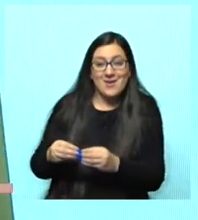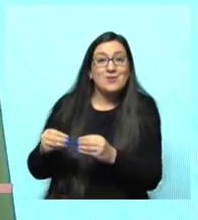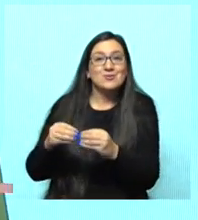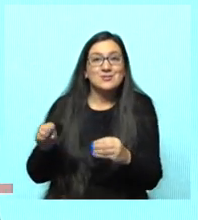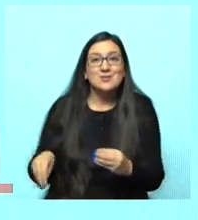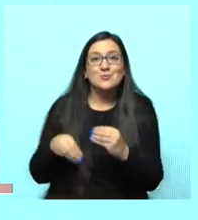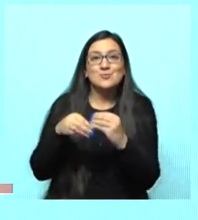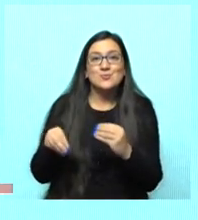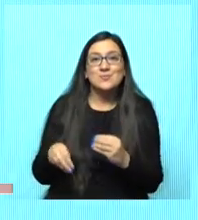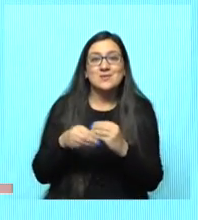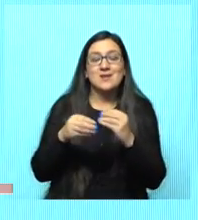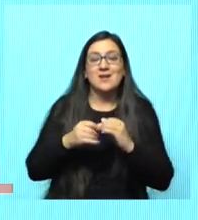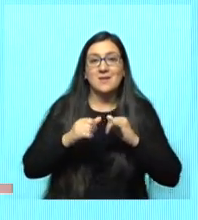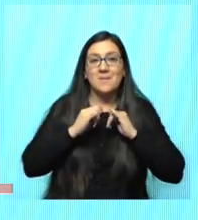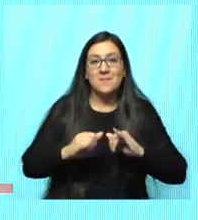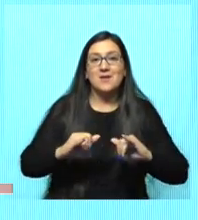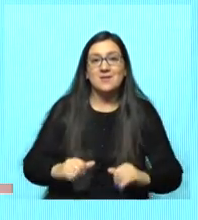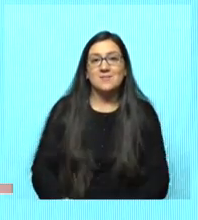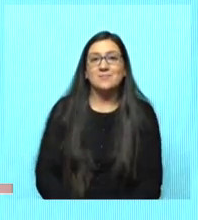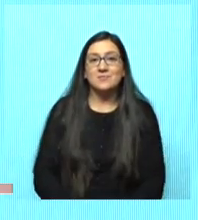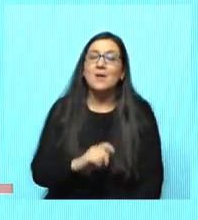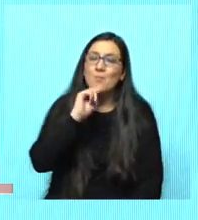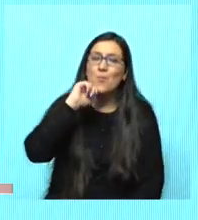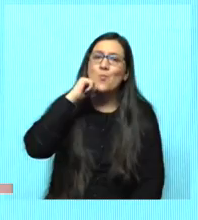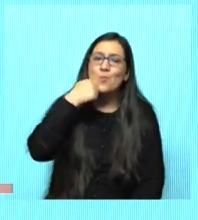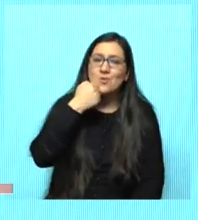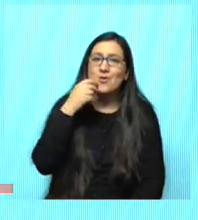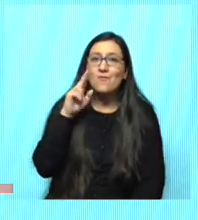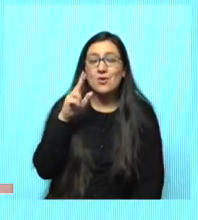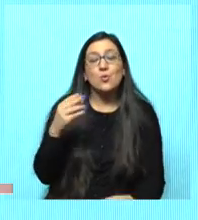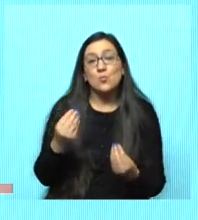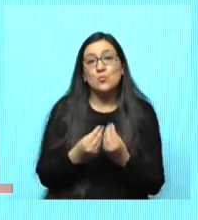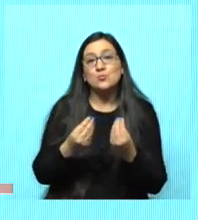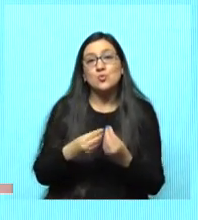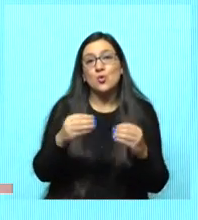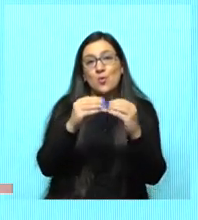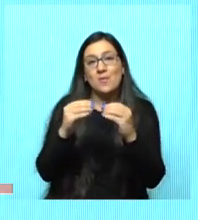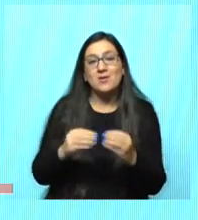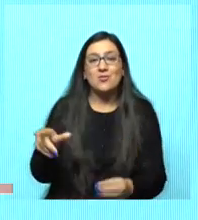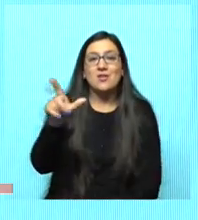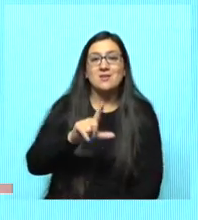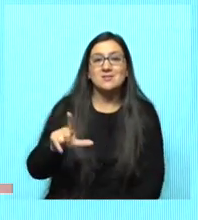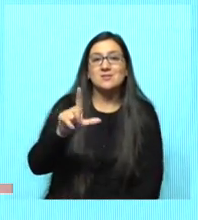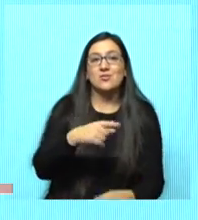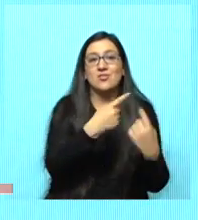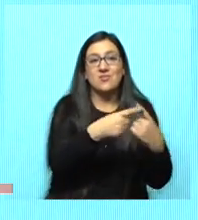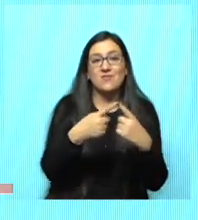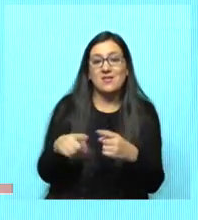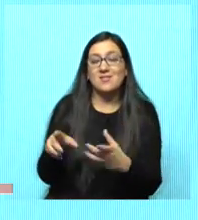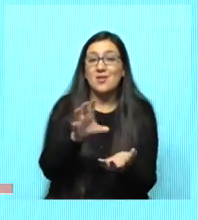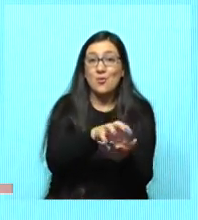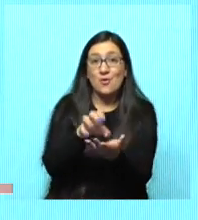sumen a la campaña? Está además, sí, es re lindo ver como muchos compañeros de liceo, de diferentes ámbitos, tipo, los va